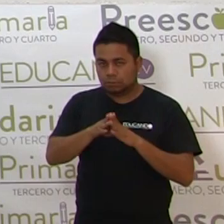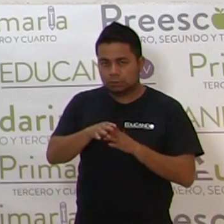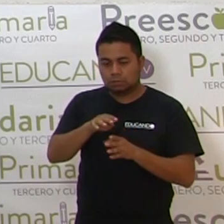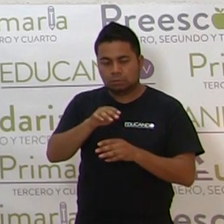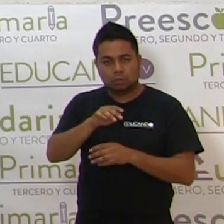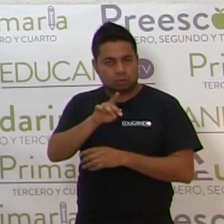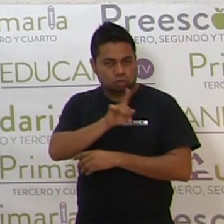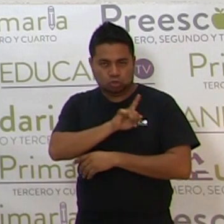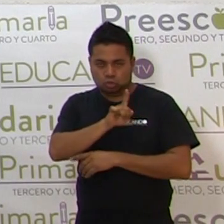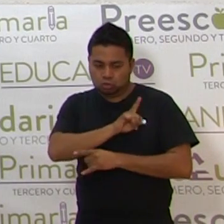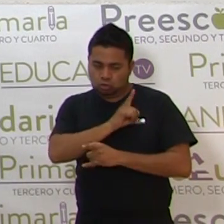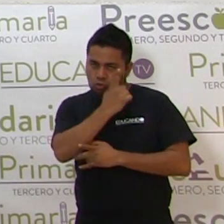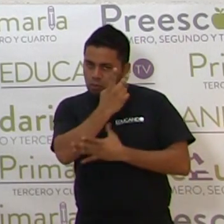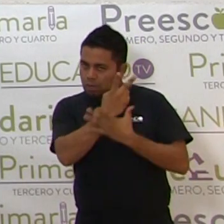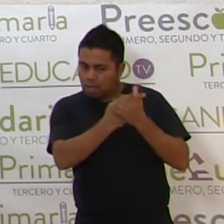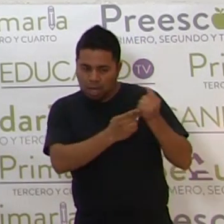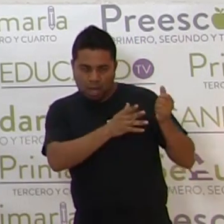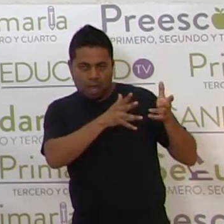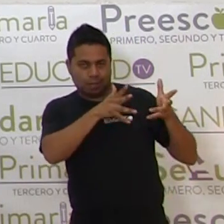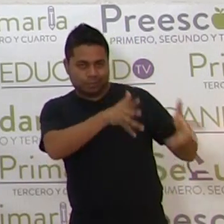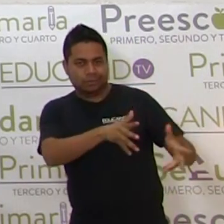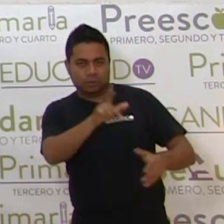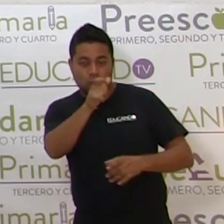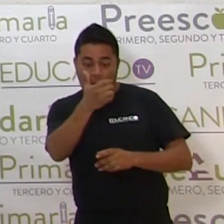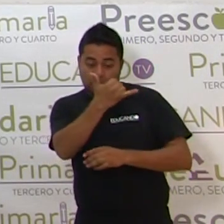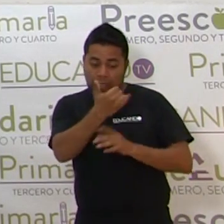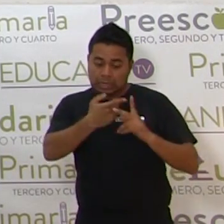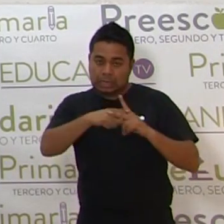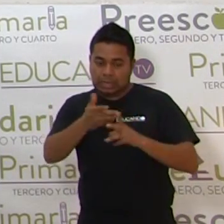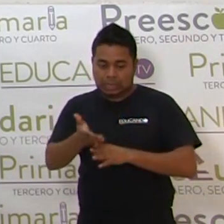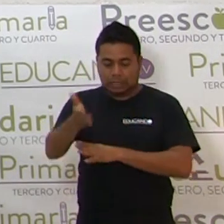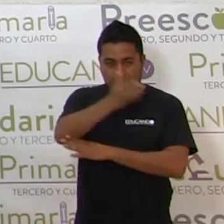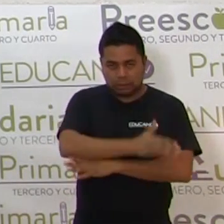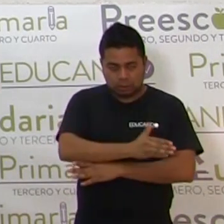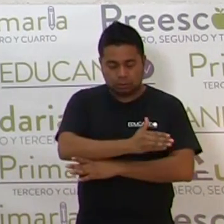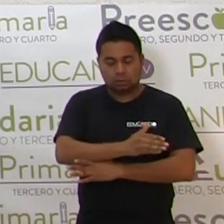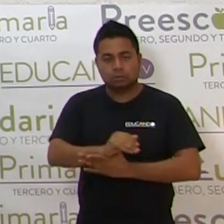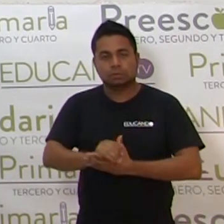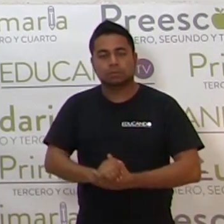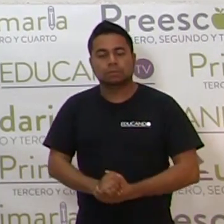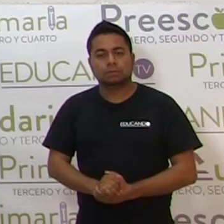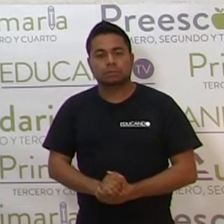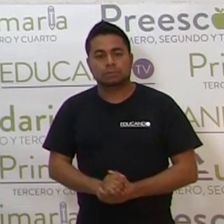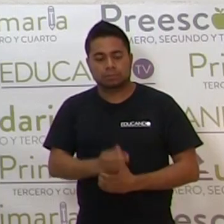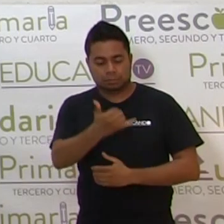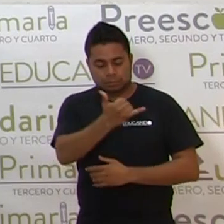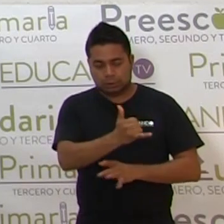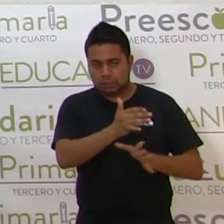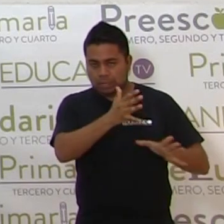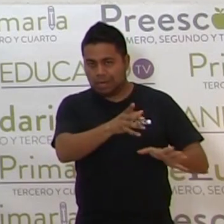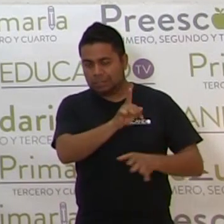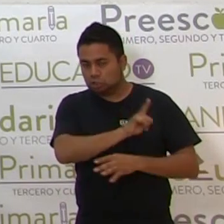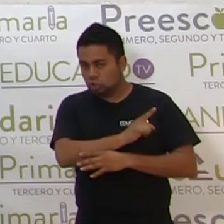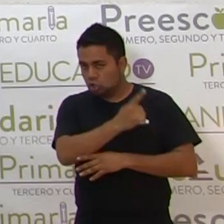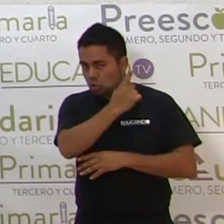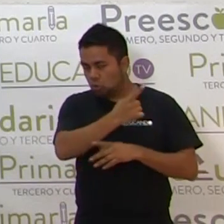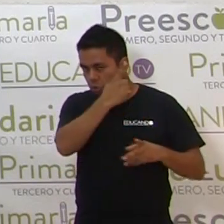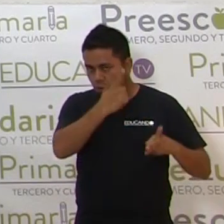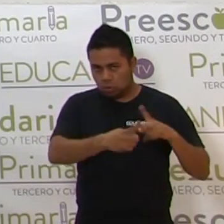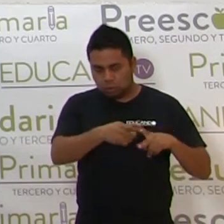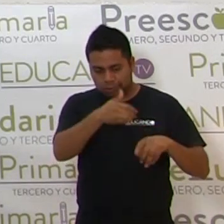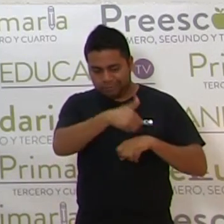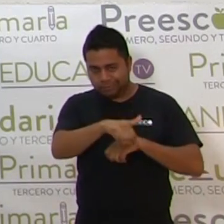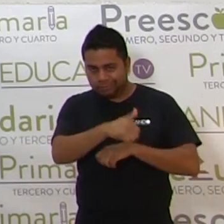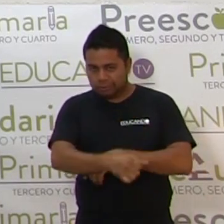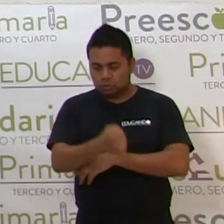sola sílaba. ¿Bien? Esta Y la vamos a contar como una sola sílaba si